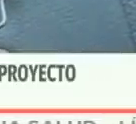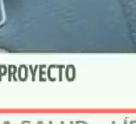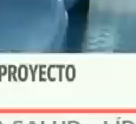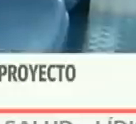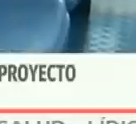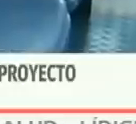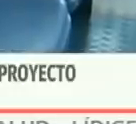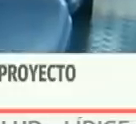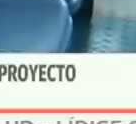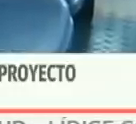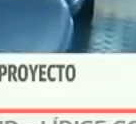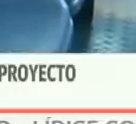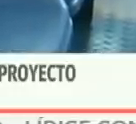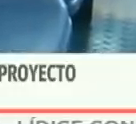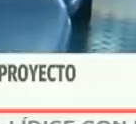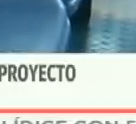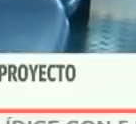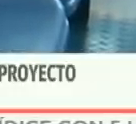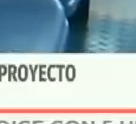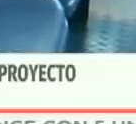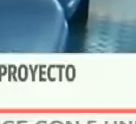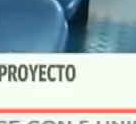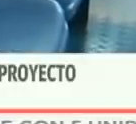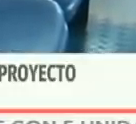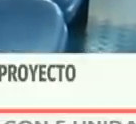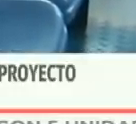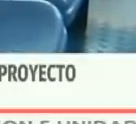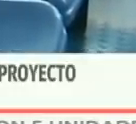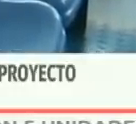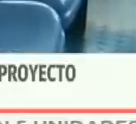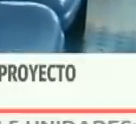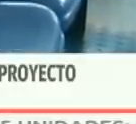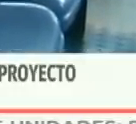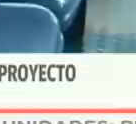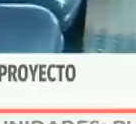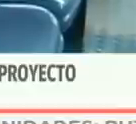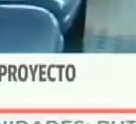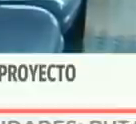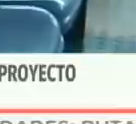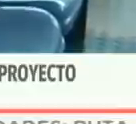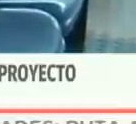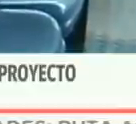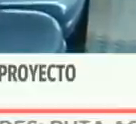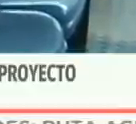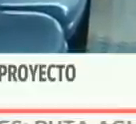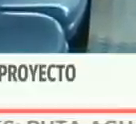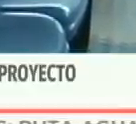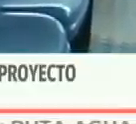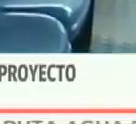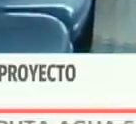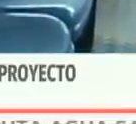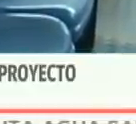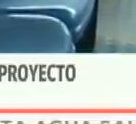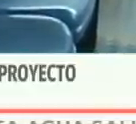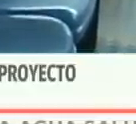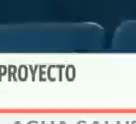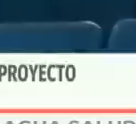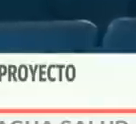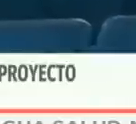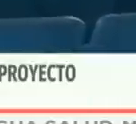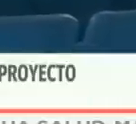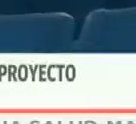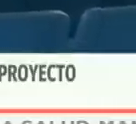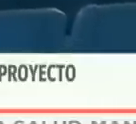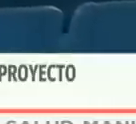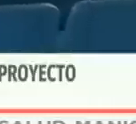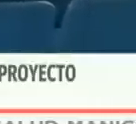de las embarcaciones, la tipo catamarán, va a cubrir la ruta Maracaibo, costa oriental del lago, lo que se conoce como la